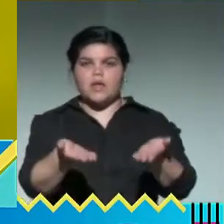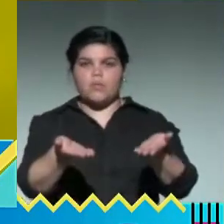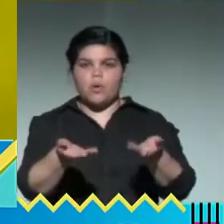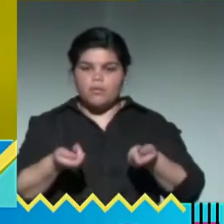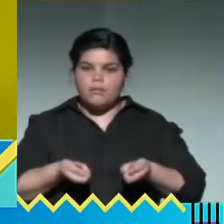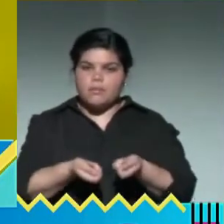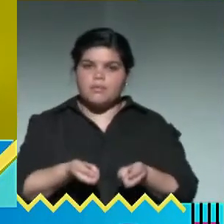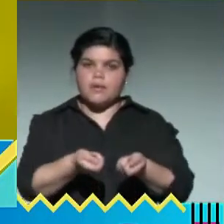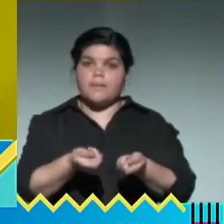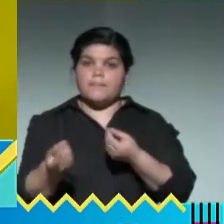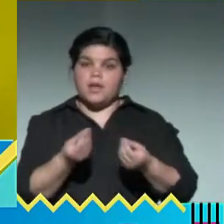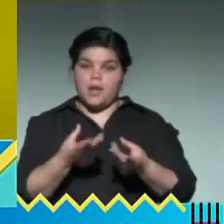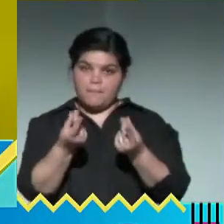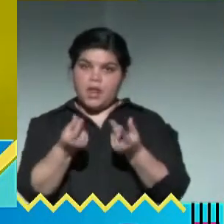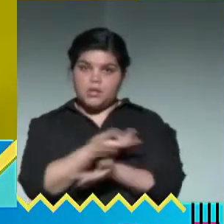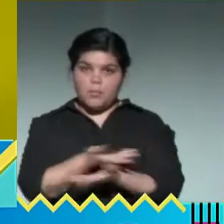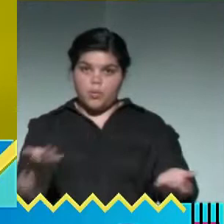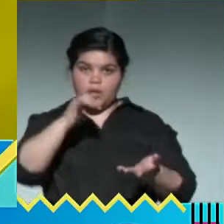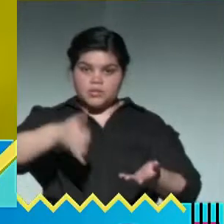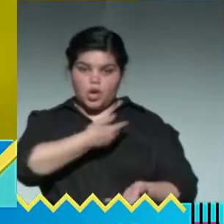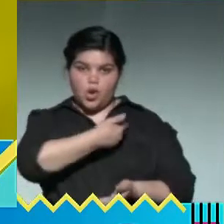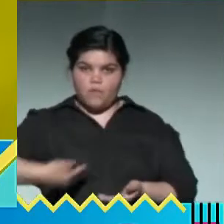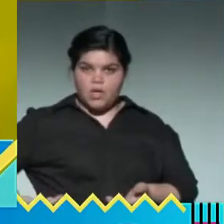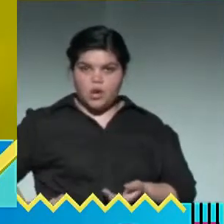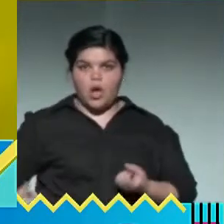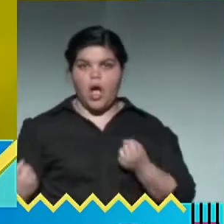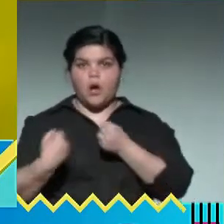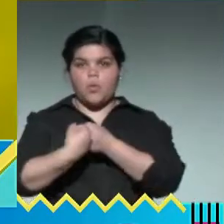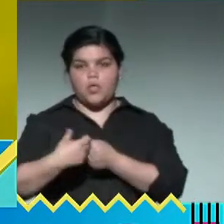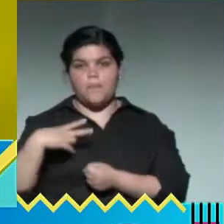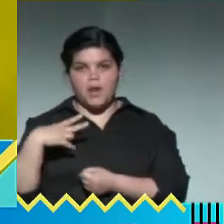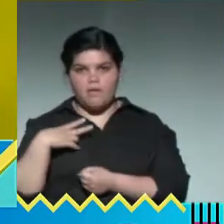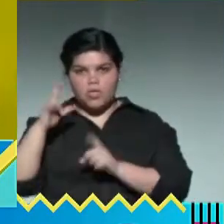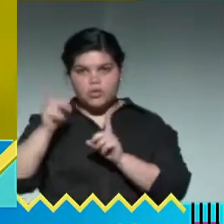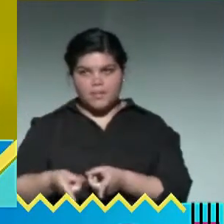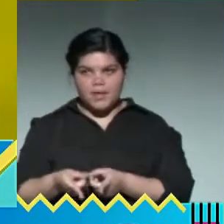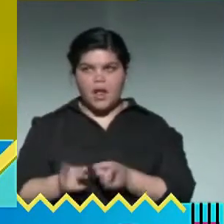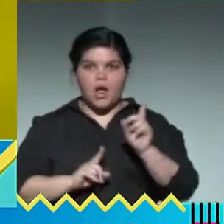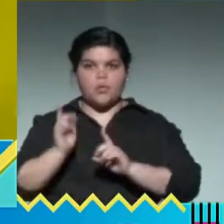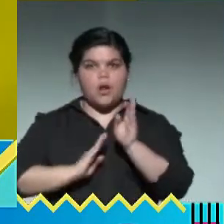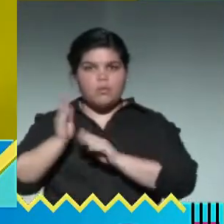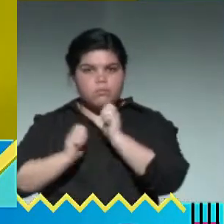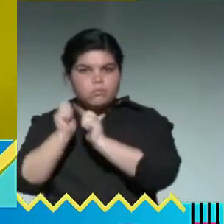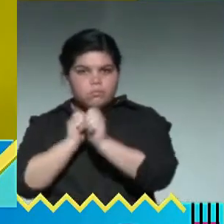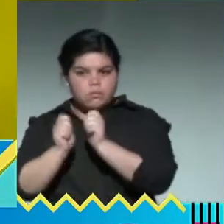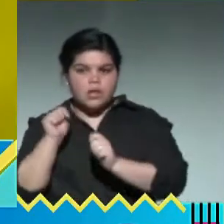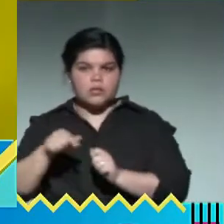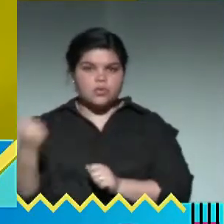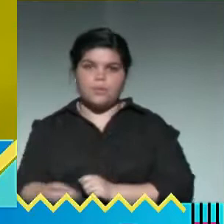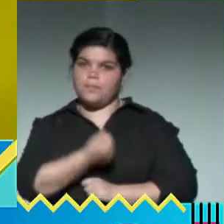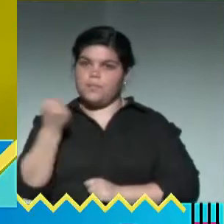fondos públicos, digamos, pero en donde el Estado sea socio del sector privado en algunas industrias que sean estratégicas, me parece que es una